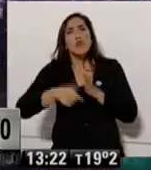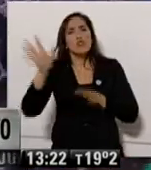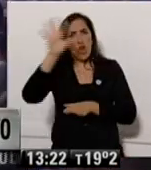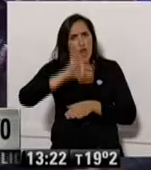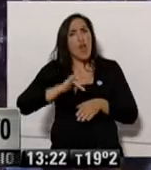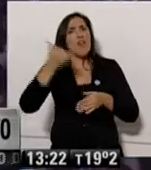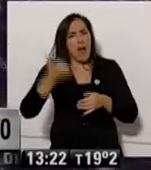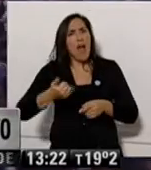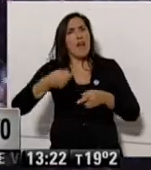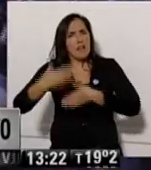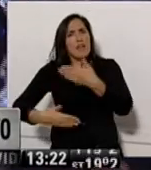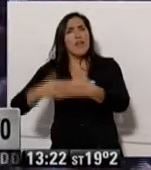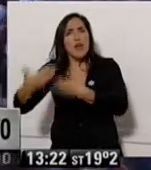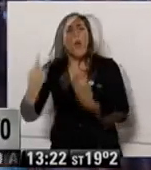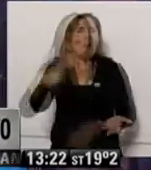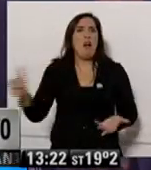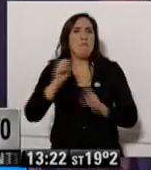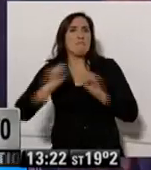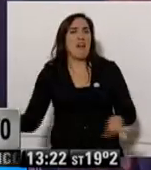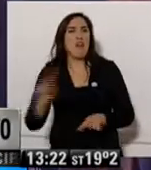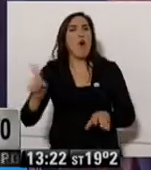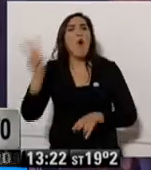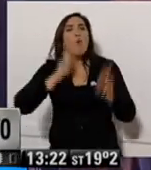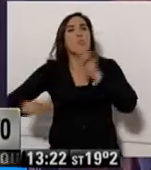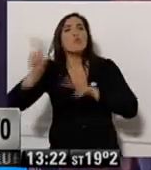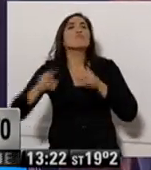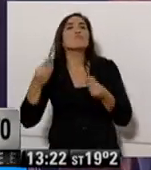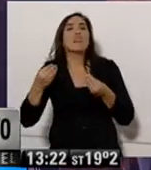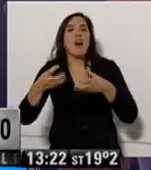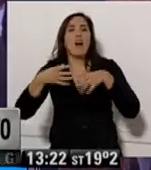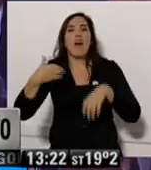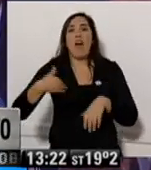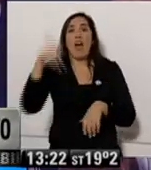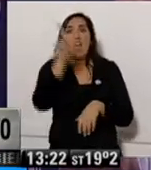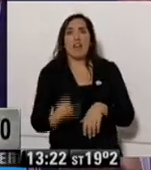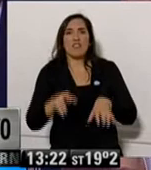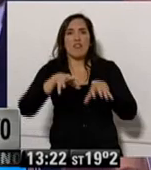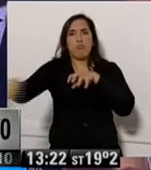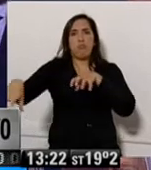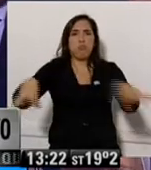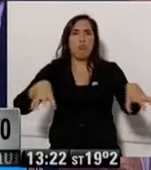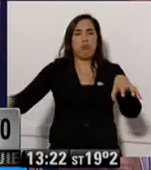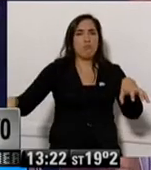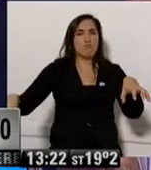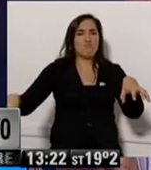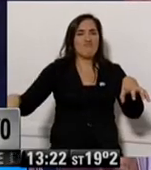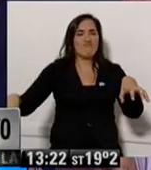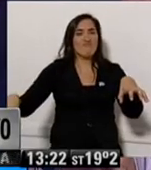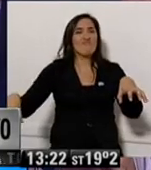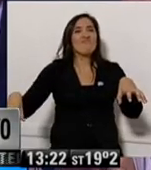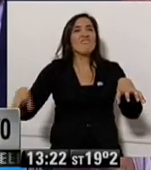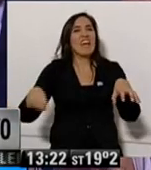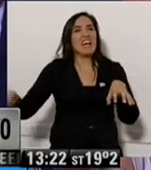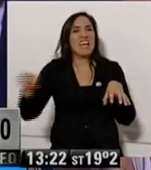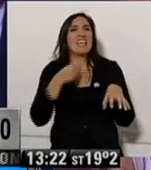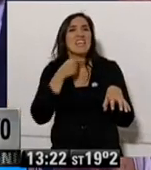permanente, en realidad quieren dividir, como siempre lo hicieron a los argentinos. Quieren instaurar